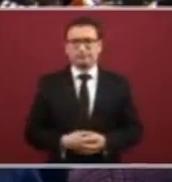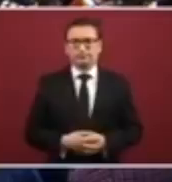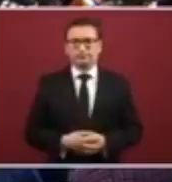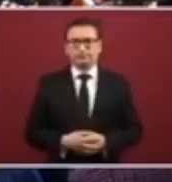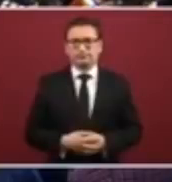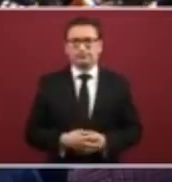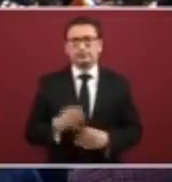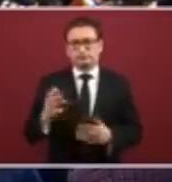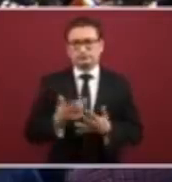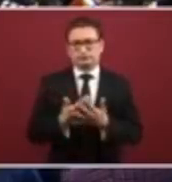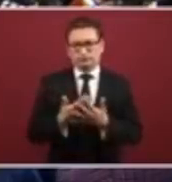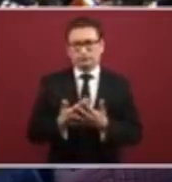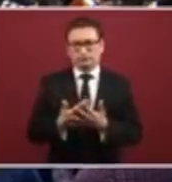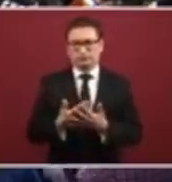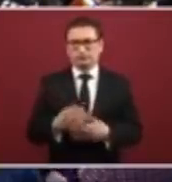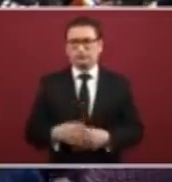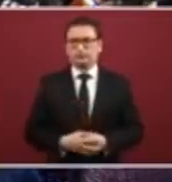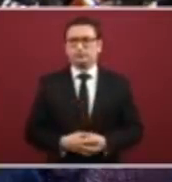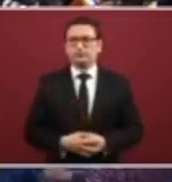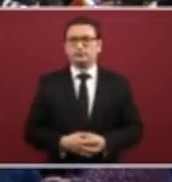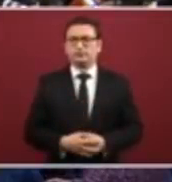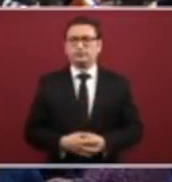Vamos a esperar.